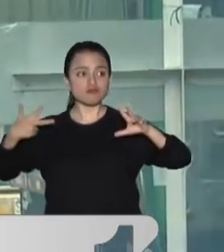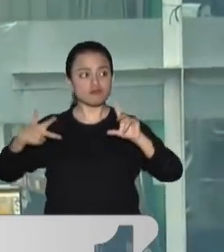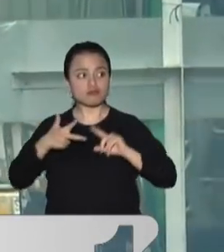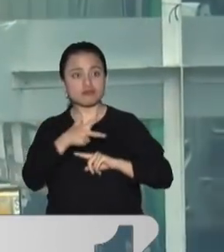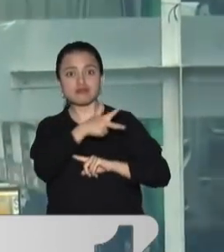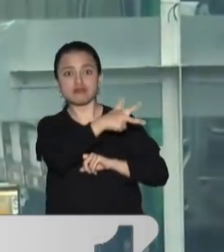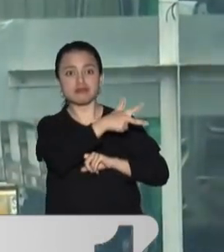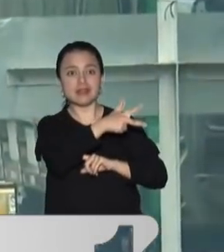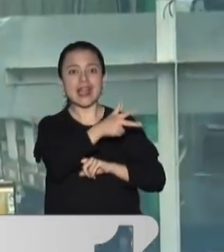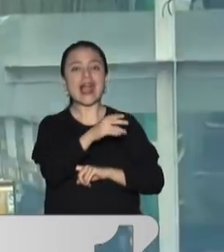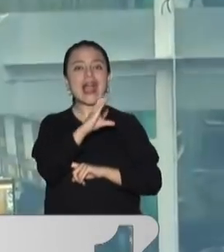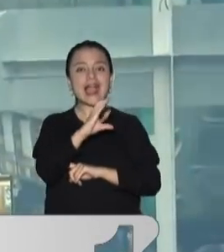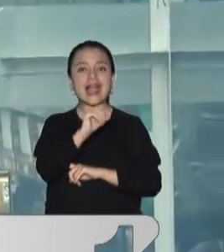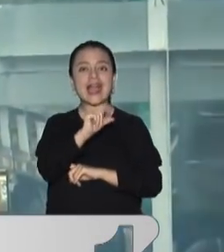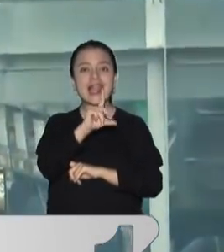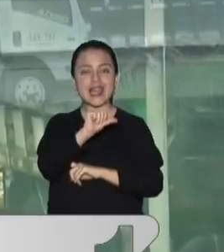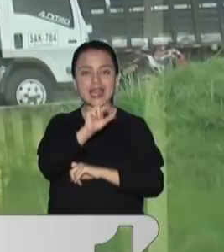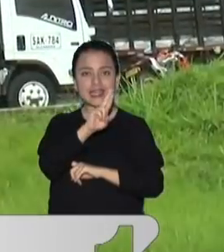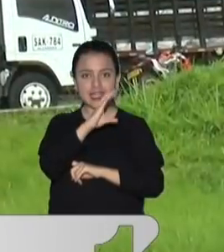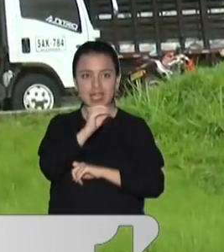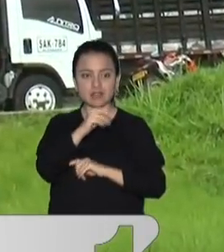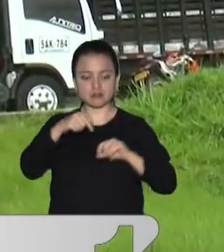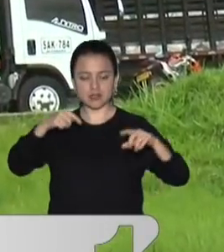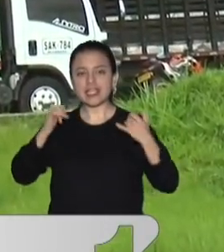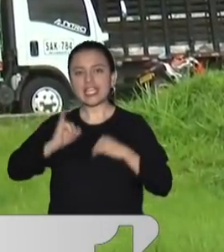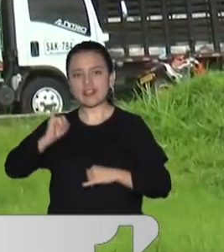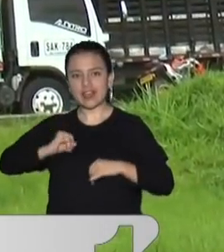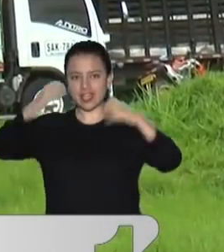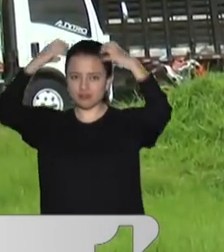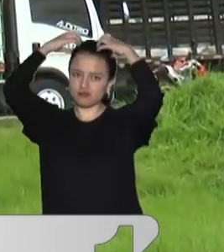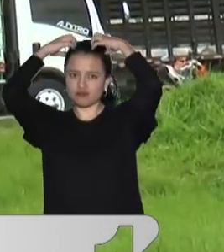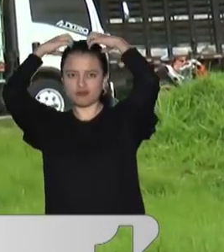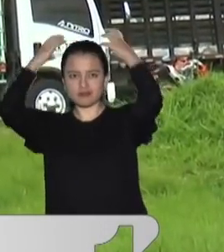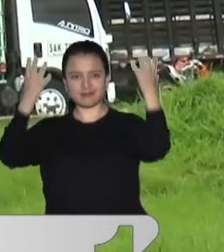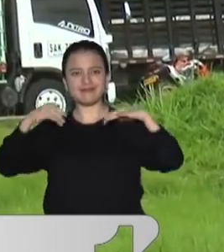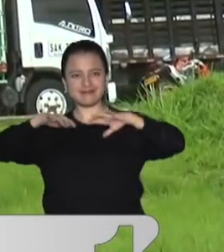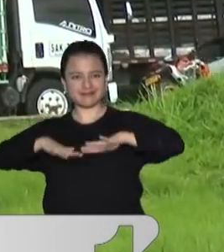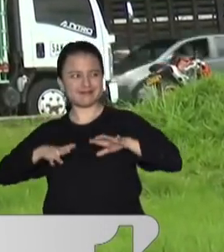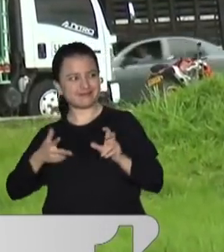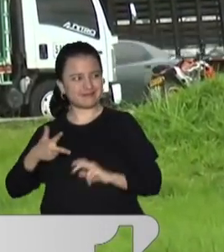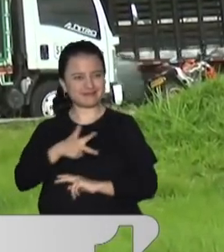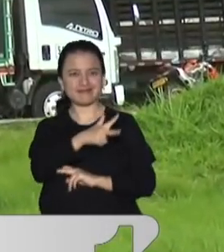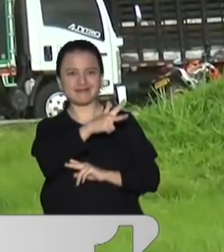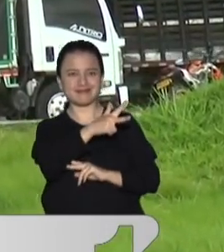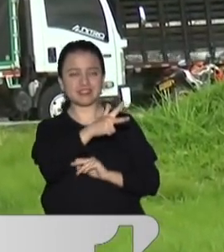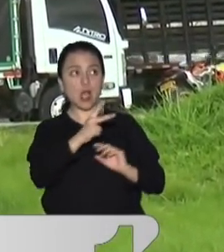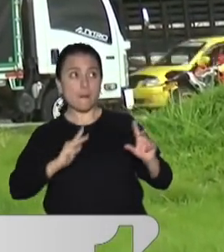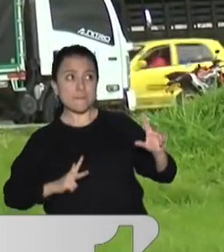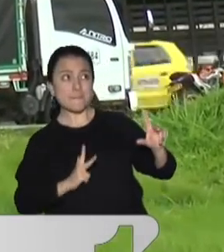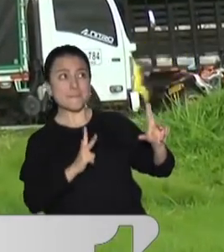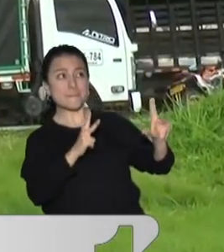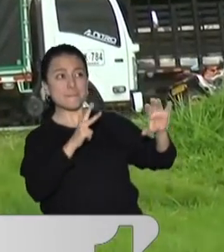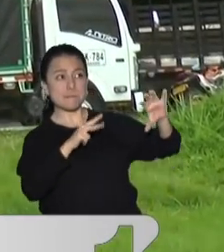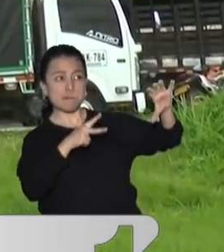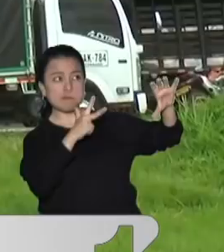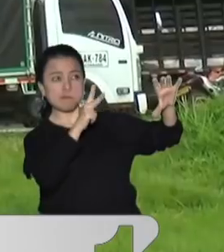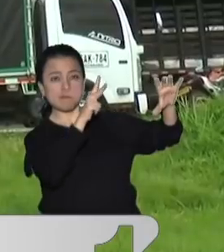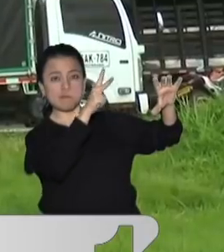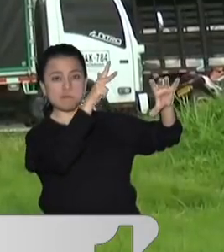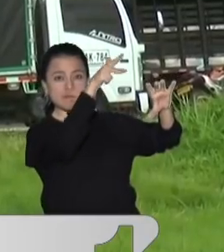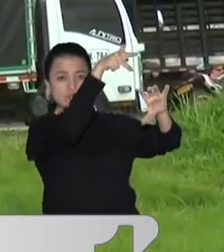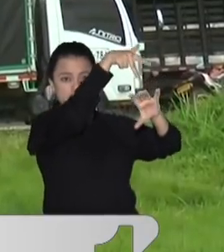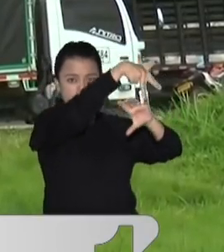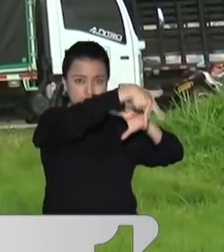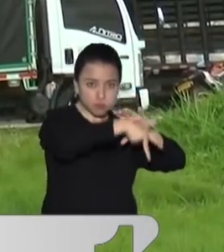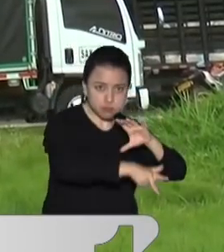hasta Calarcá. Aquí en Ibagué, el sitio de Los Osos, kilómetro 37 entre Cajamarca y el Alto de la Línea, e igualmente en Calle